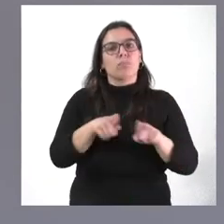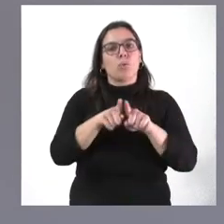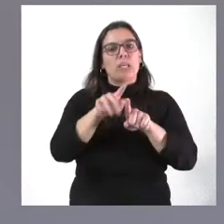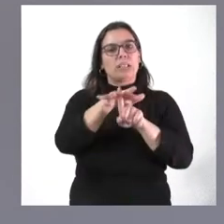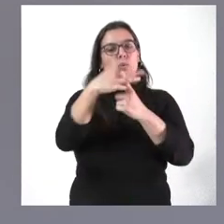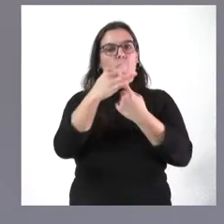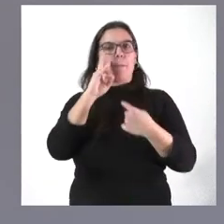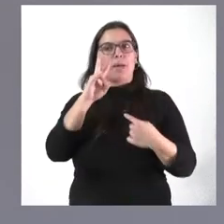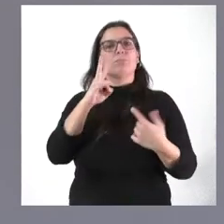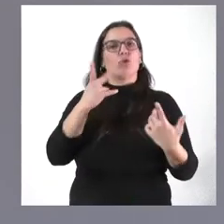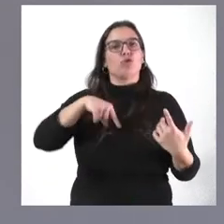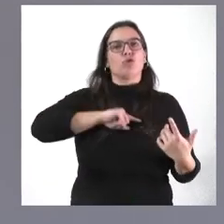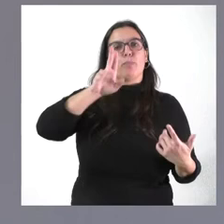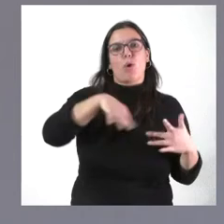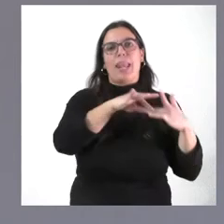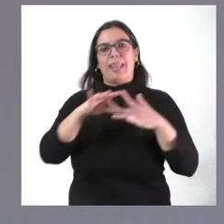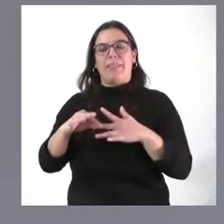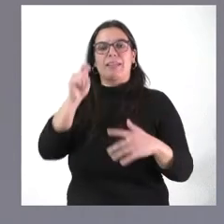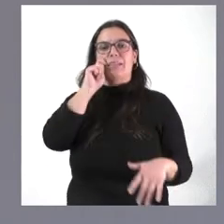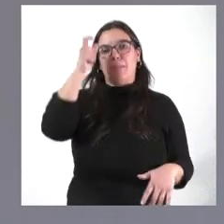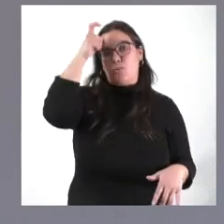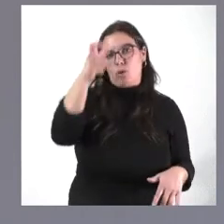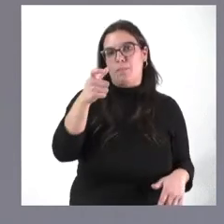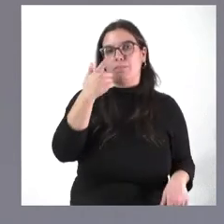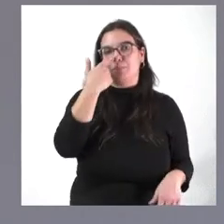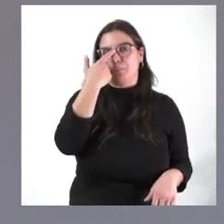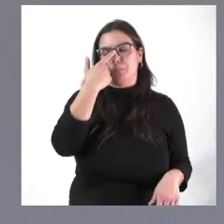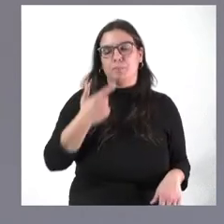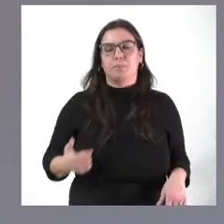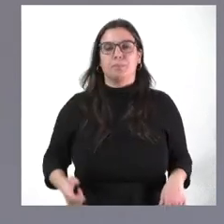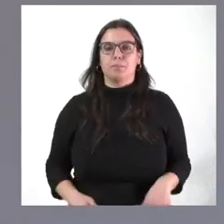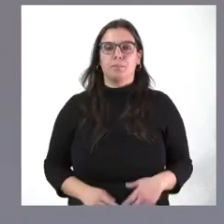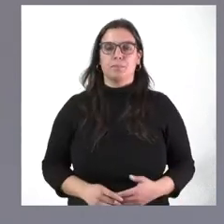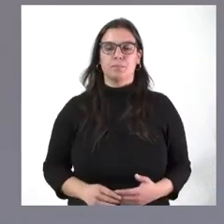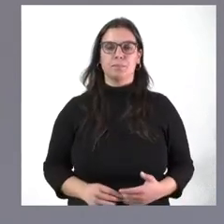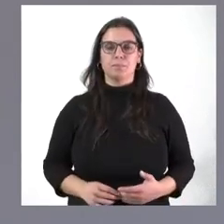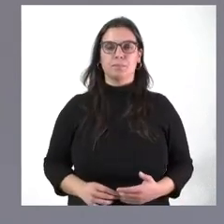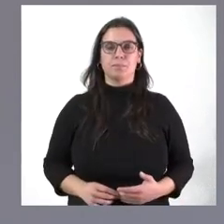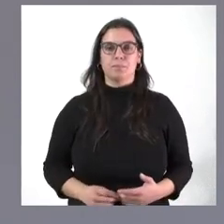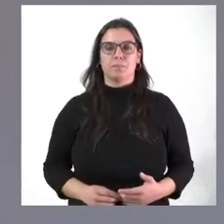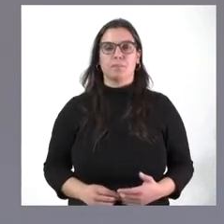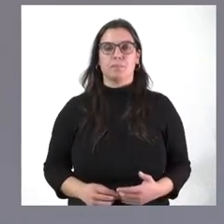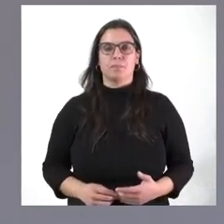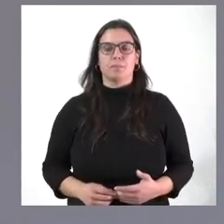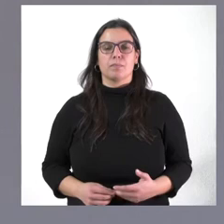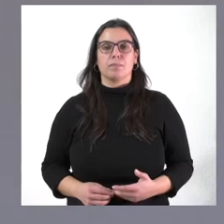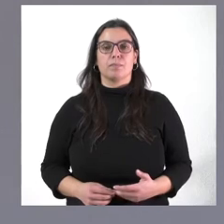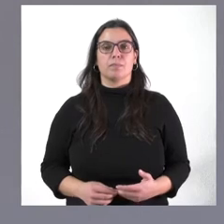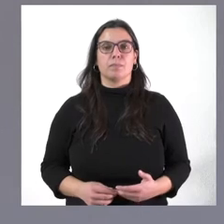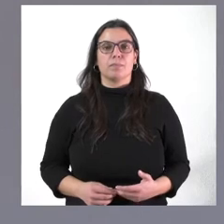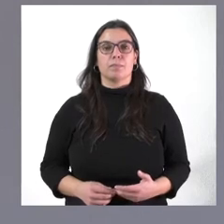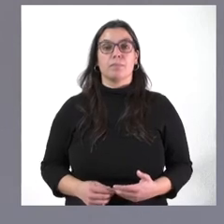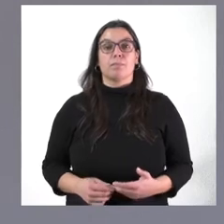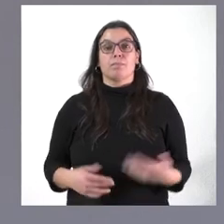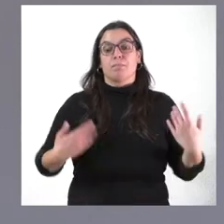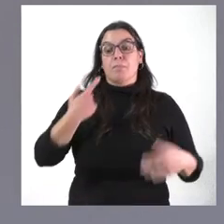siendo líder en materia de turismo en el ámbito nacional y por tanto ante un mes de diciembre